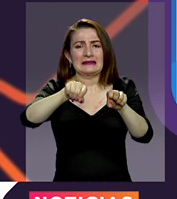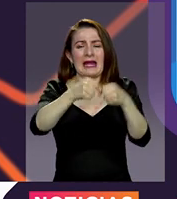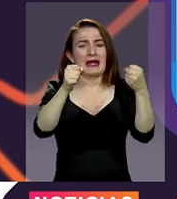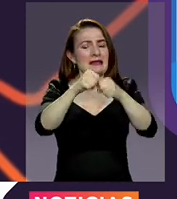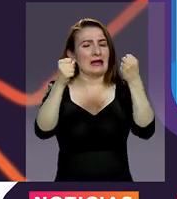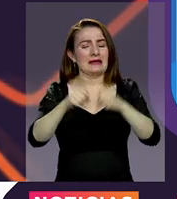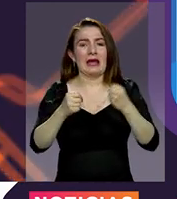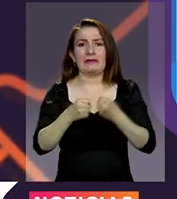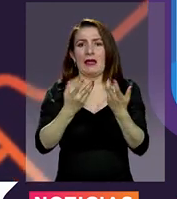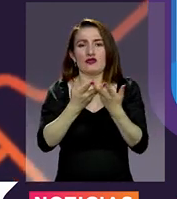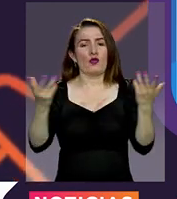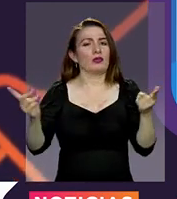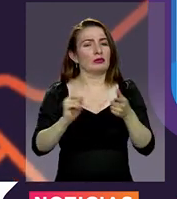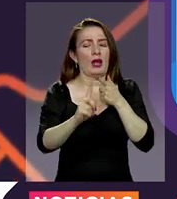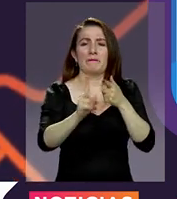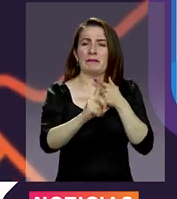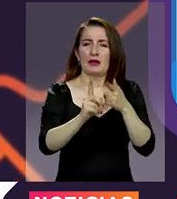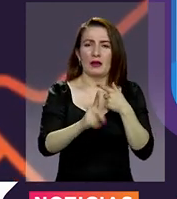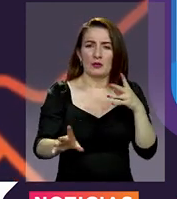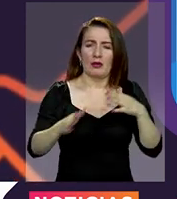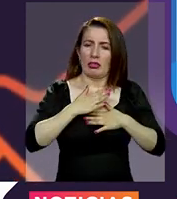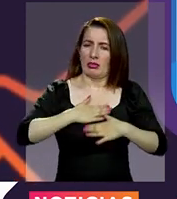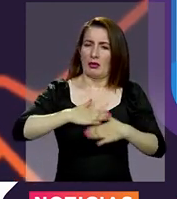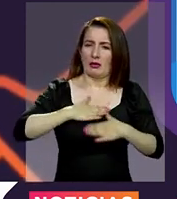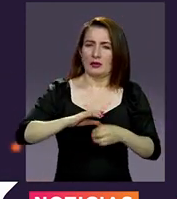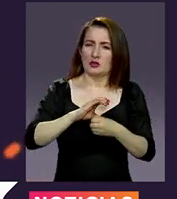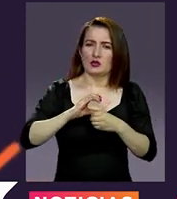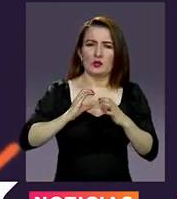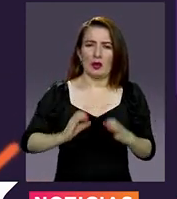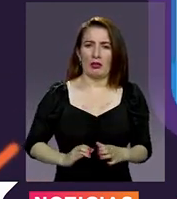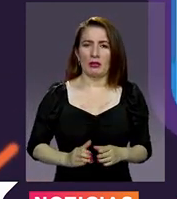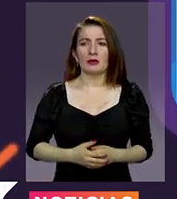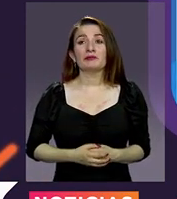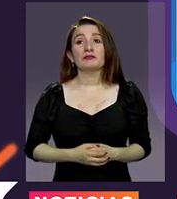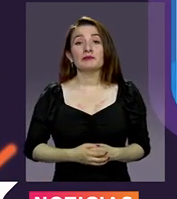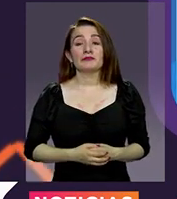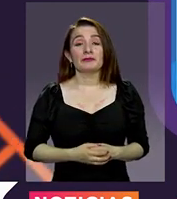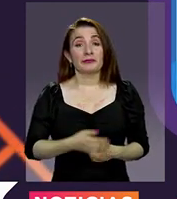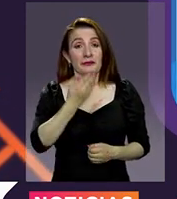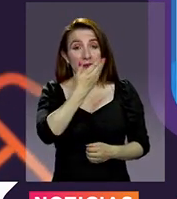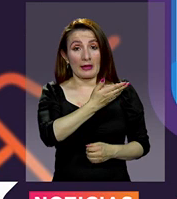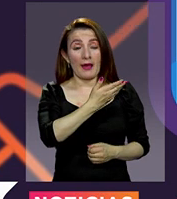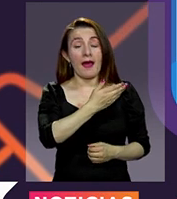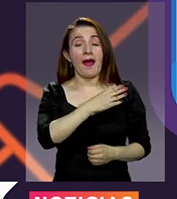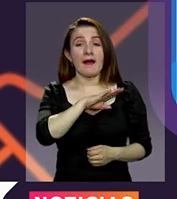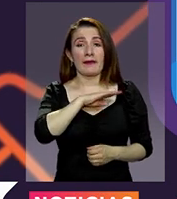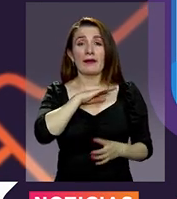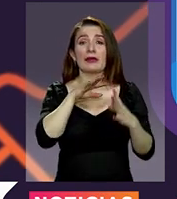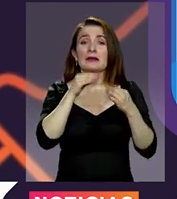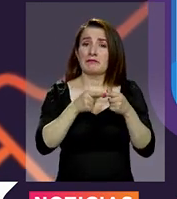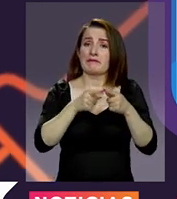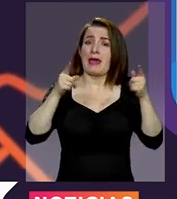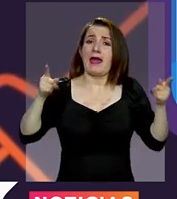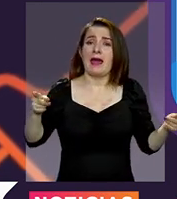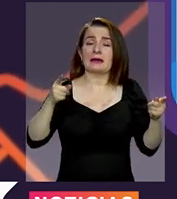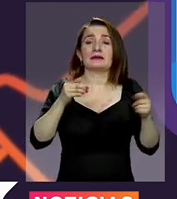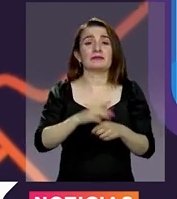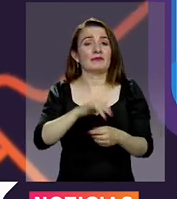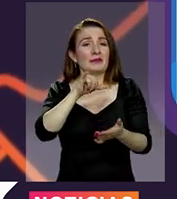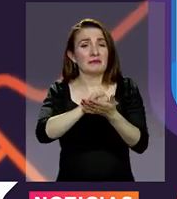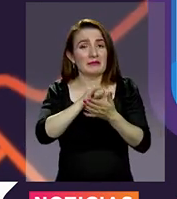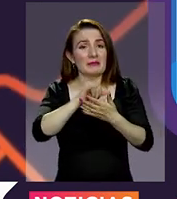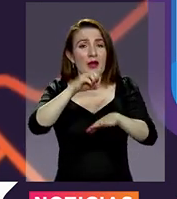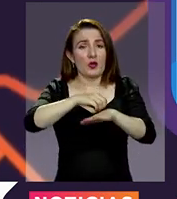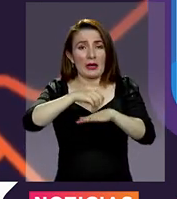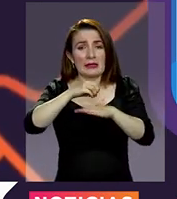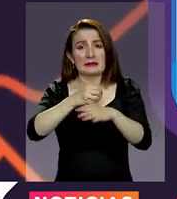y destrucción de Transmilenio y la tranquilidad ciudadana. En sus redes, la alcaldesa amplió sus mensajes. De la misma